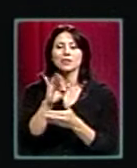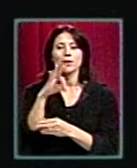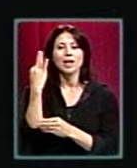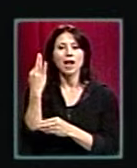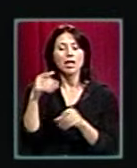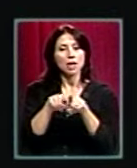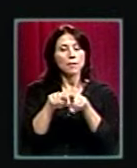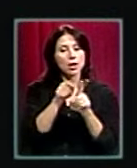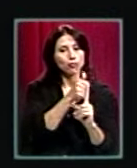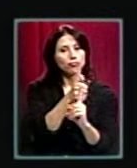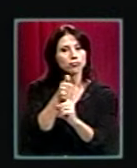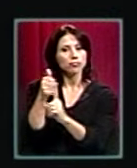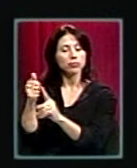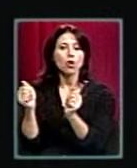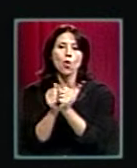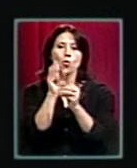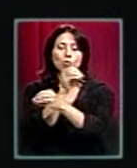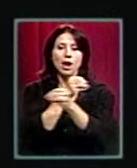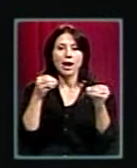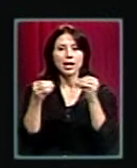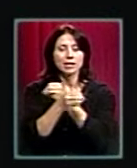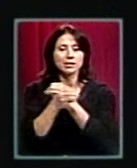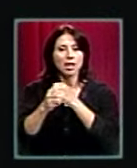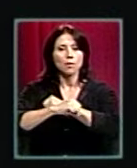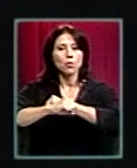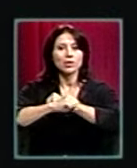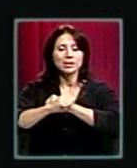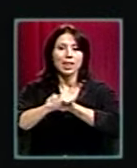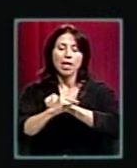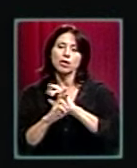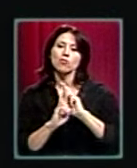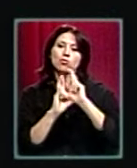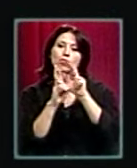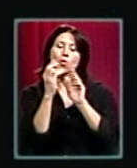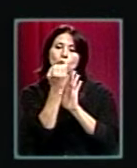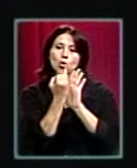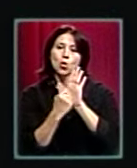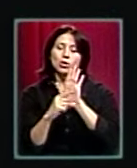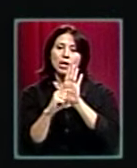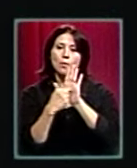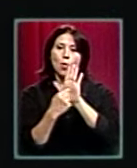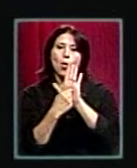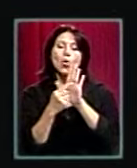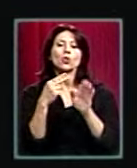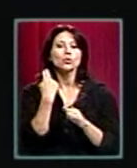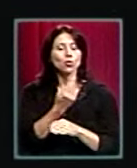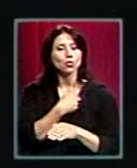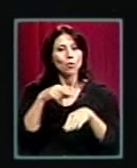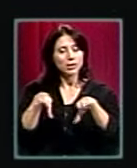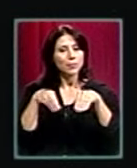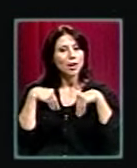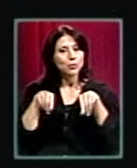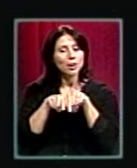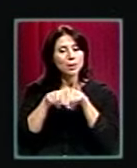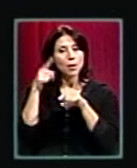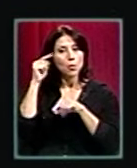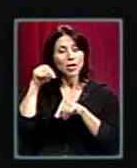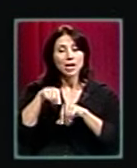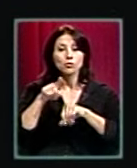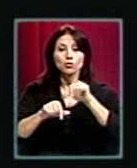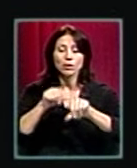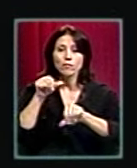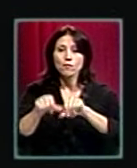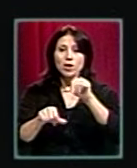ellos mismos con una agencia de publicidad que donó un logotipo, lo aceptamos igualmente, puesto que esto es un esfuerzo